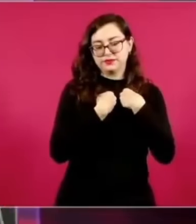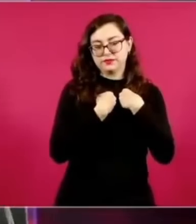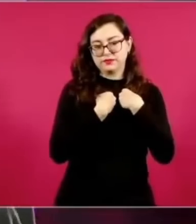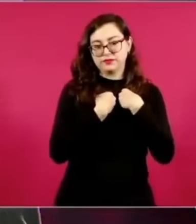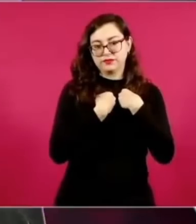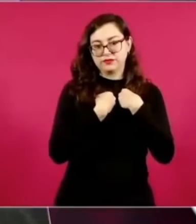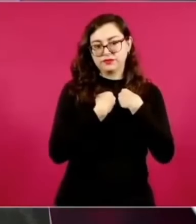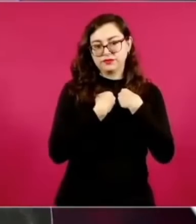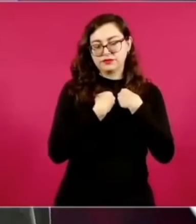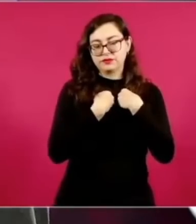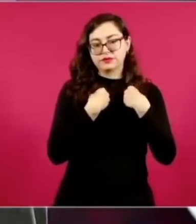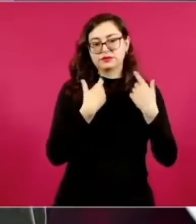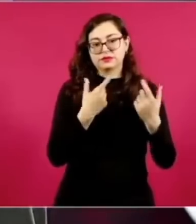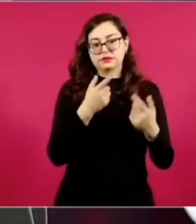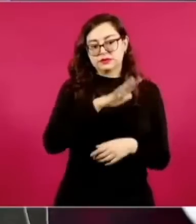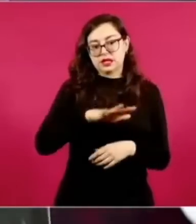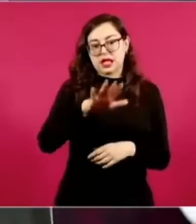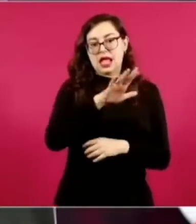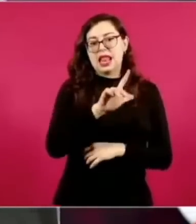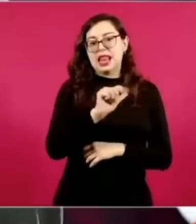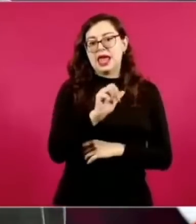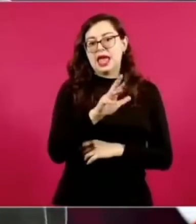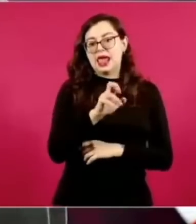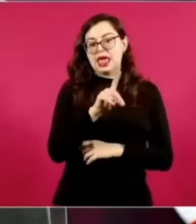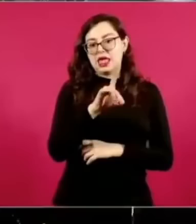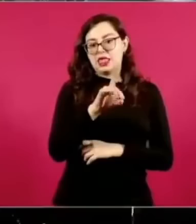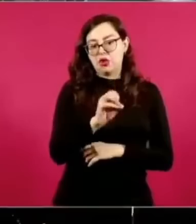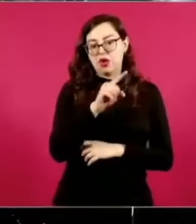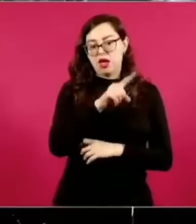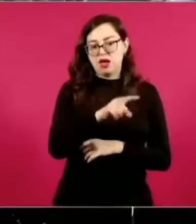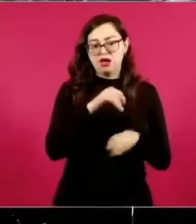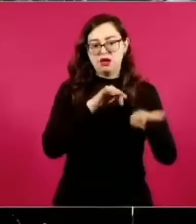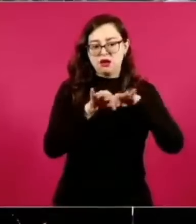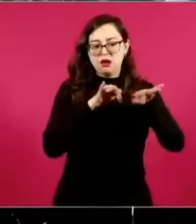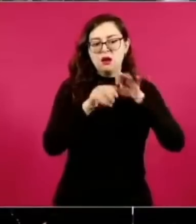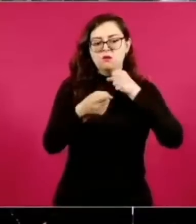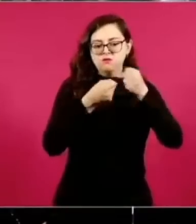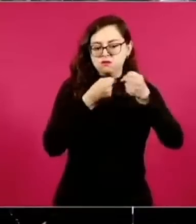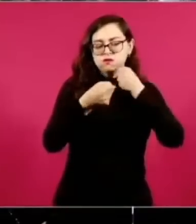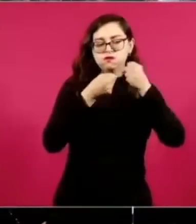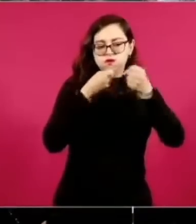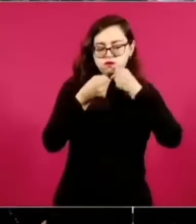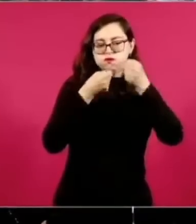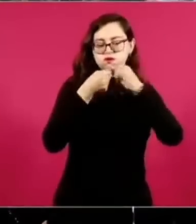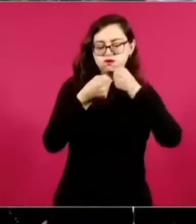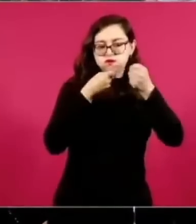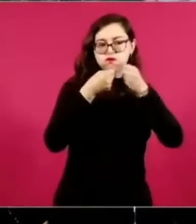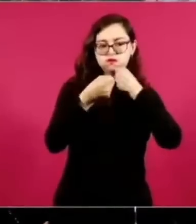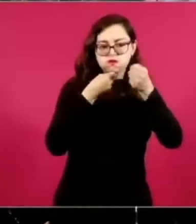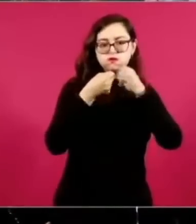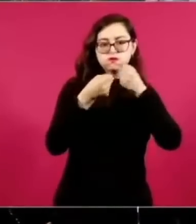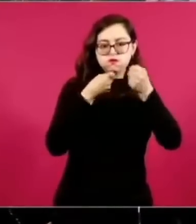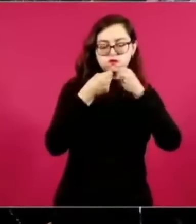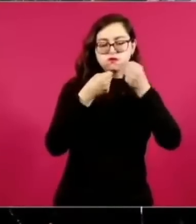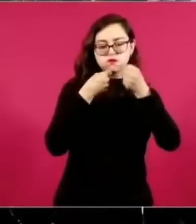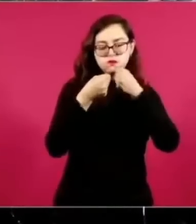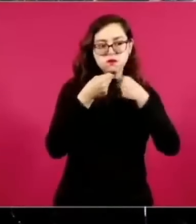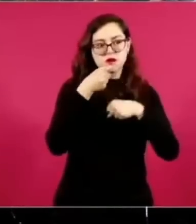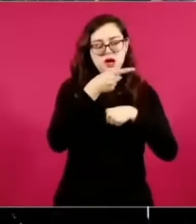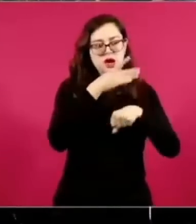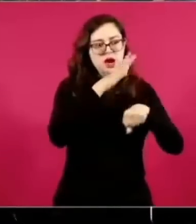y en Laredo ejerció el periodismo y convoca